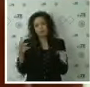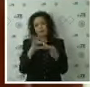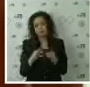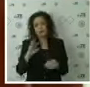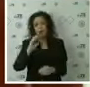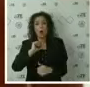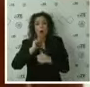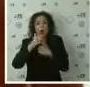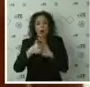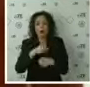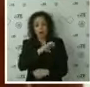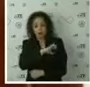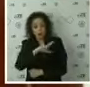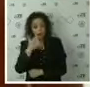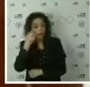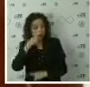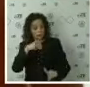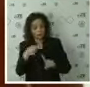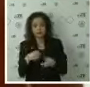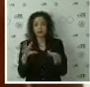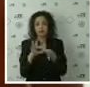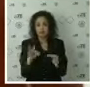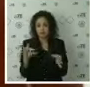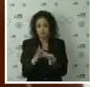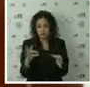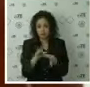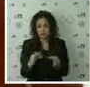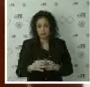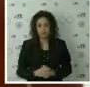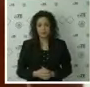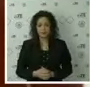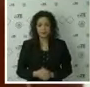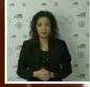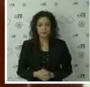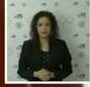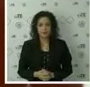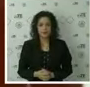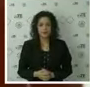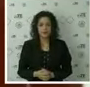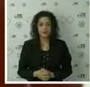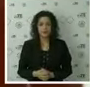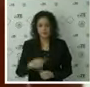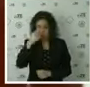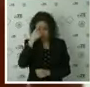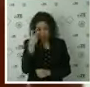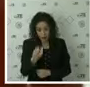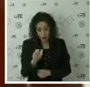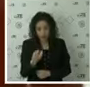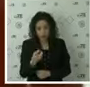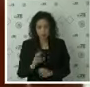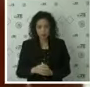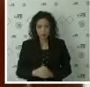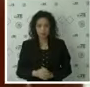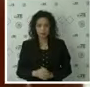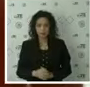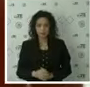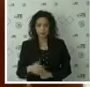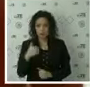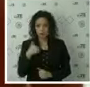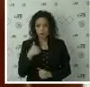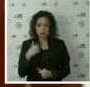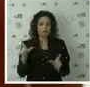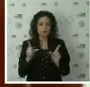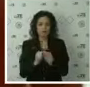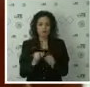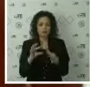cuestión particular que quieran referir o que quieran dejar enmarcado. Para ello, yo de manera previa, solamente